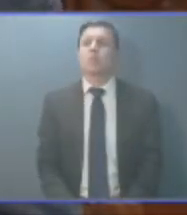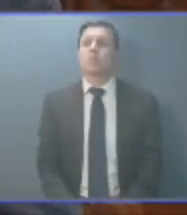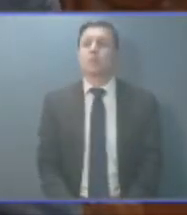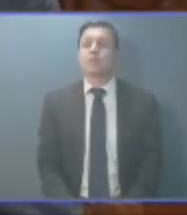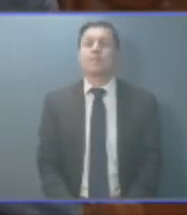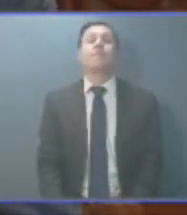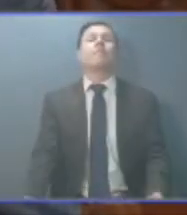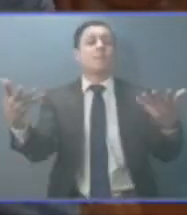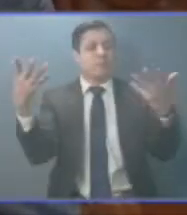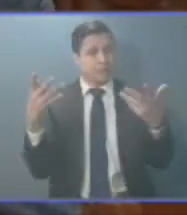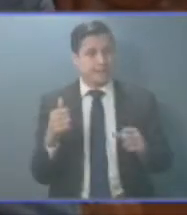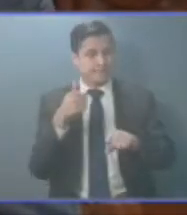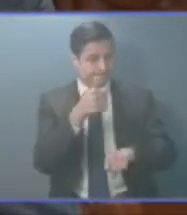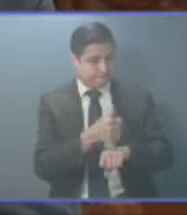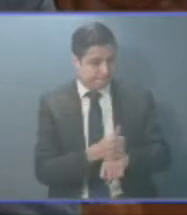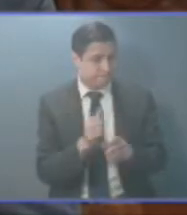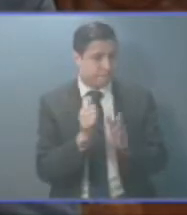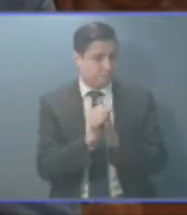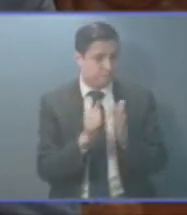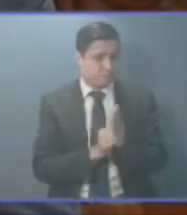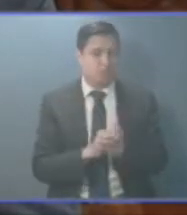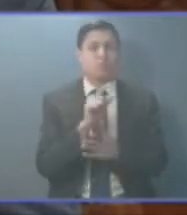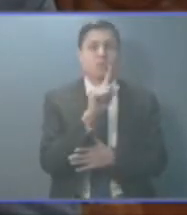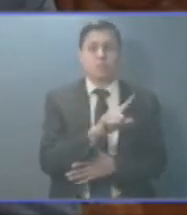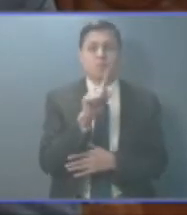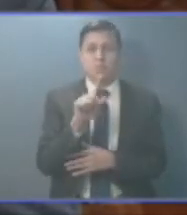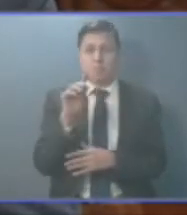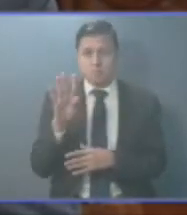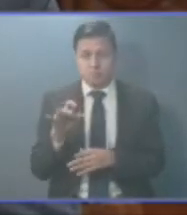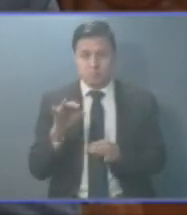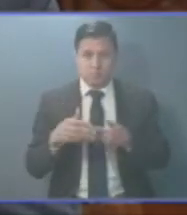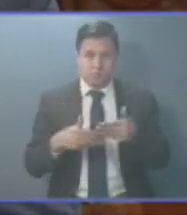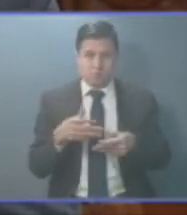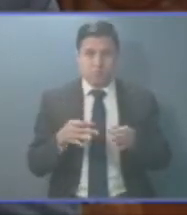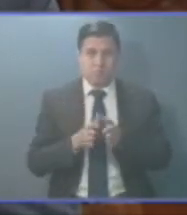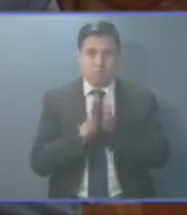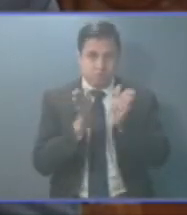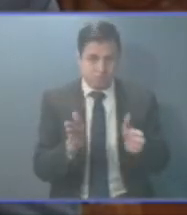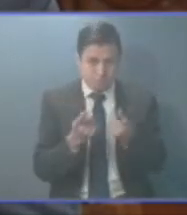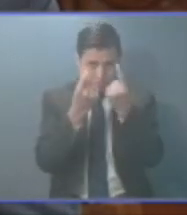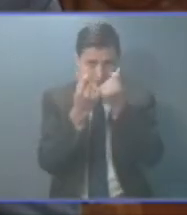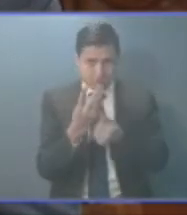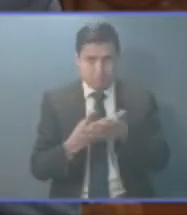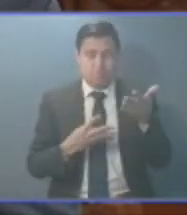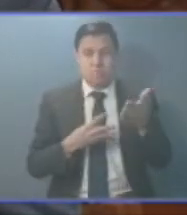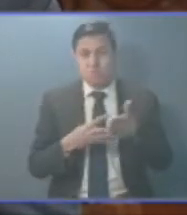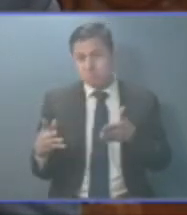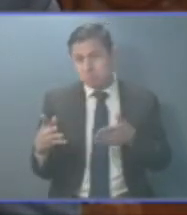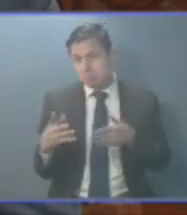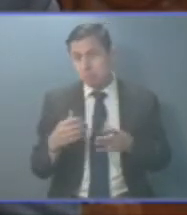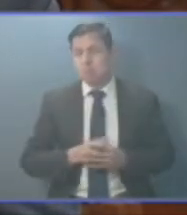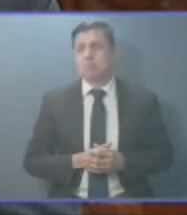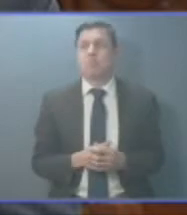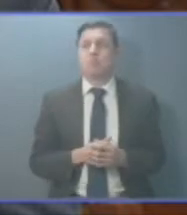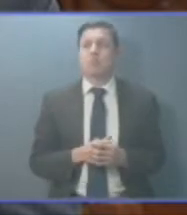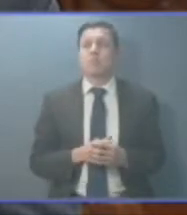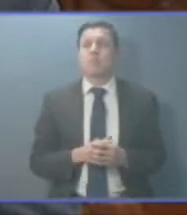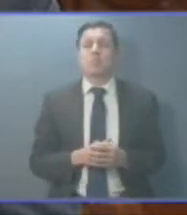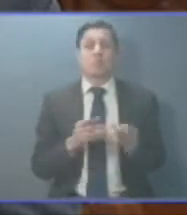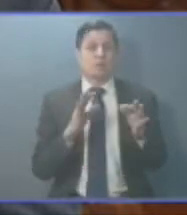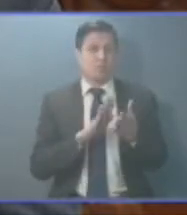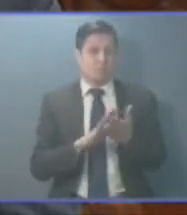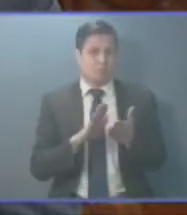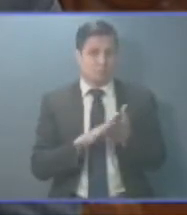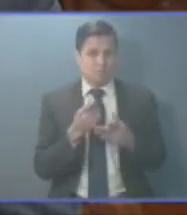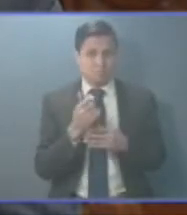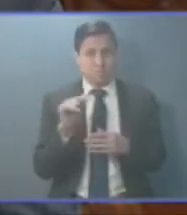Que de conformidad a lo establecido en el artículo 114 de las disposiciones generales de presupuesto, los sueldos, gastos de